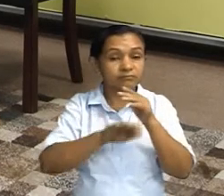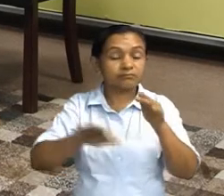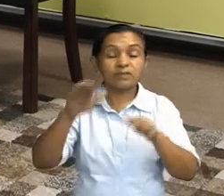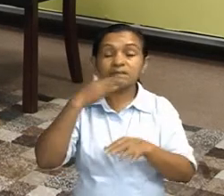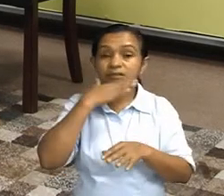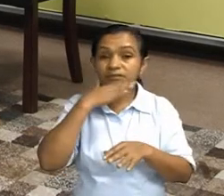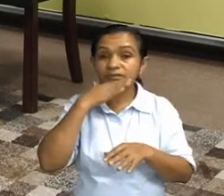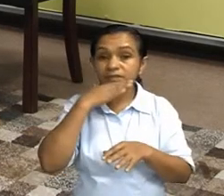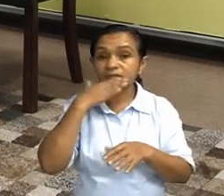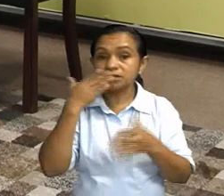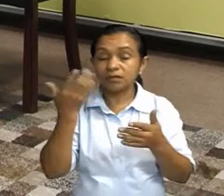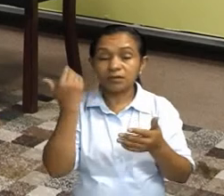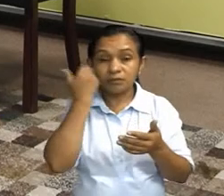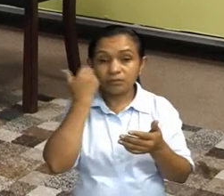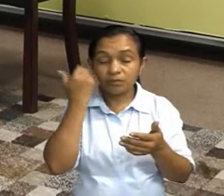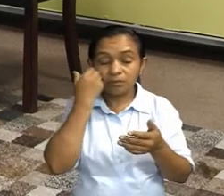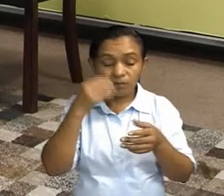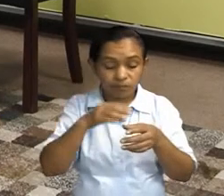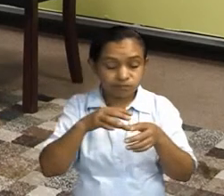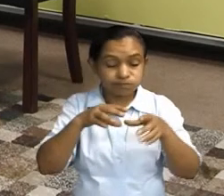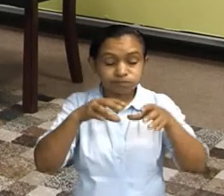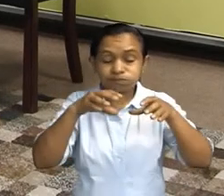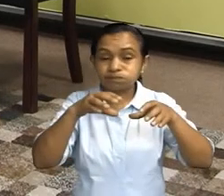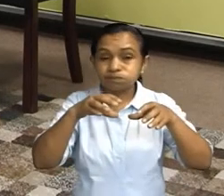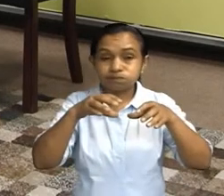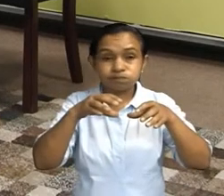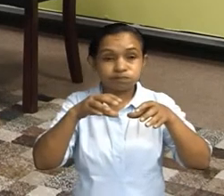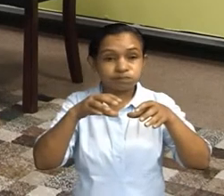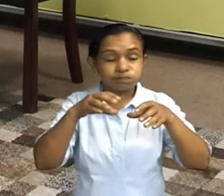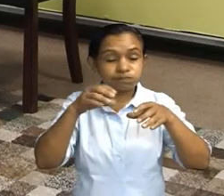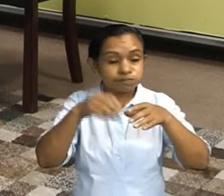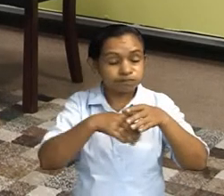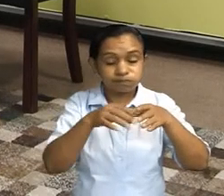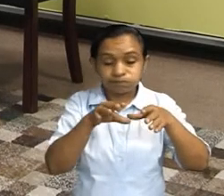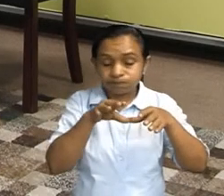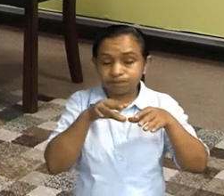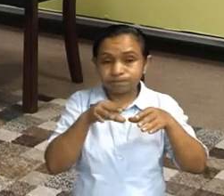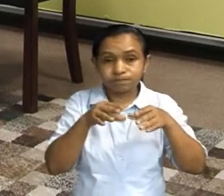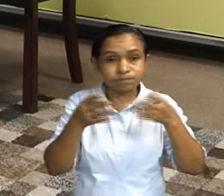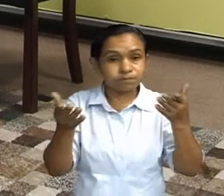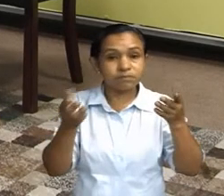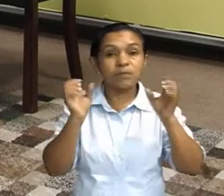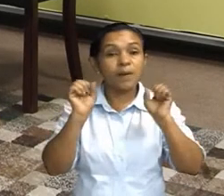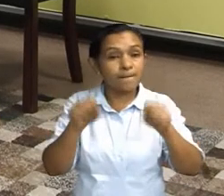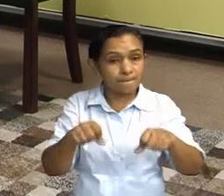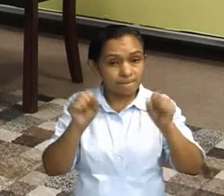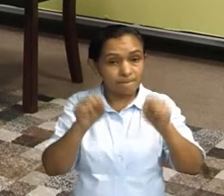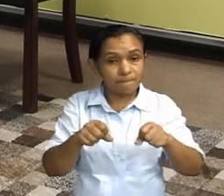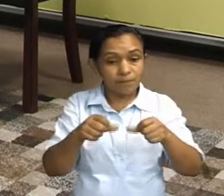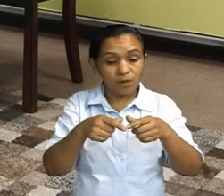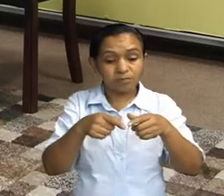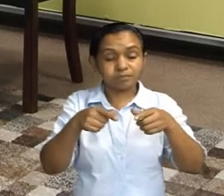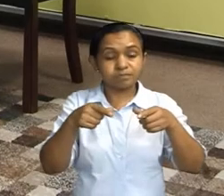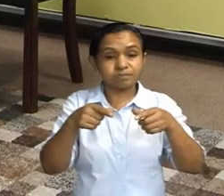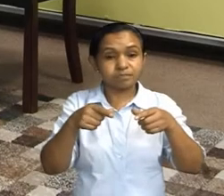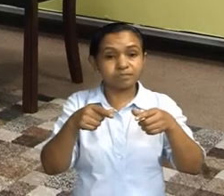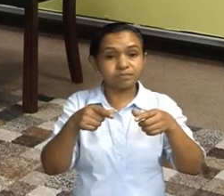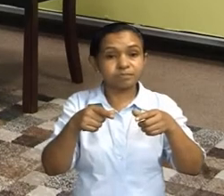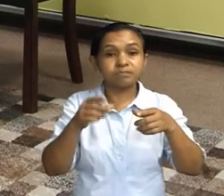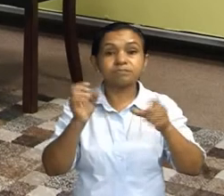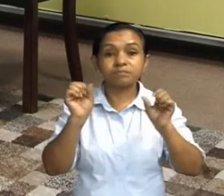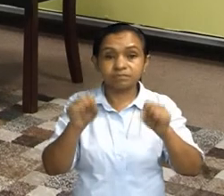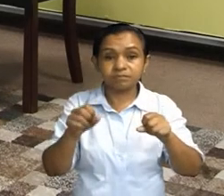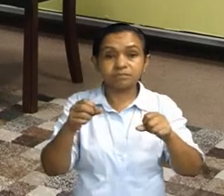serias. Enfermedades inflamatorias pélvicas, abscesos pélvicos, que pueden terminar